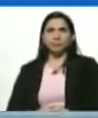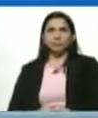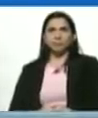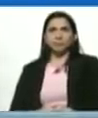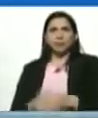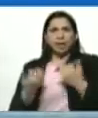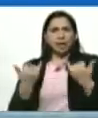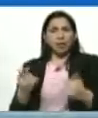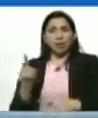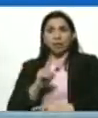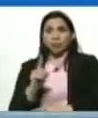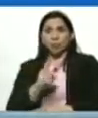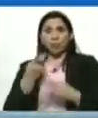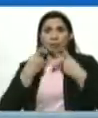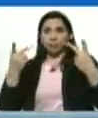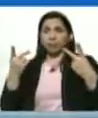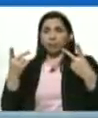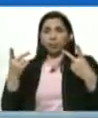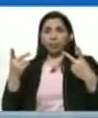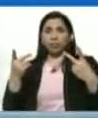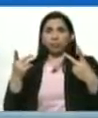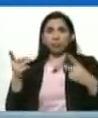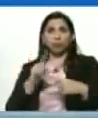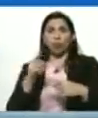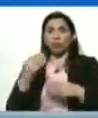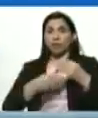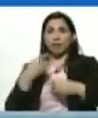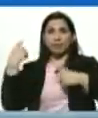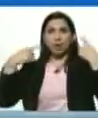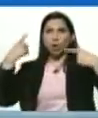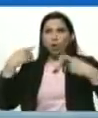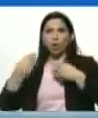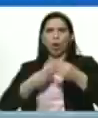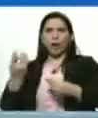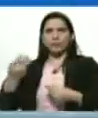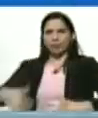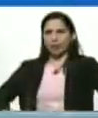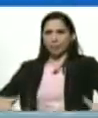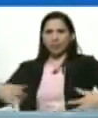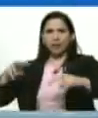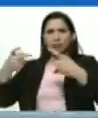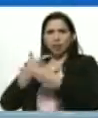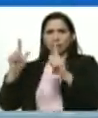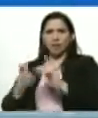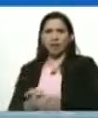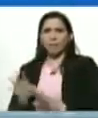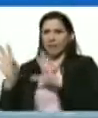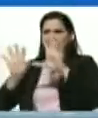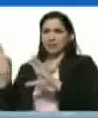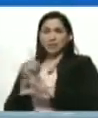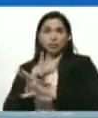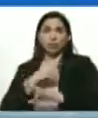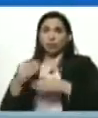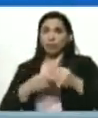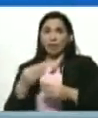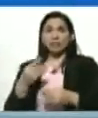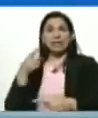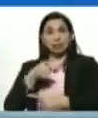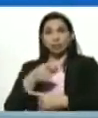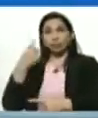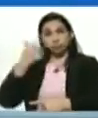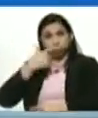ahora es uno se decreta y eso no se hace y lo loco como hacen los capitalistas y neoliberales todo se hace en el so se hace